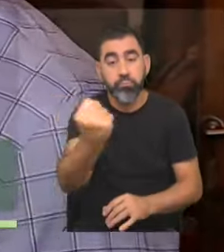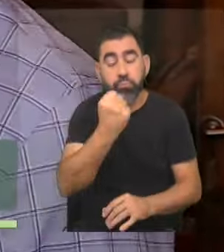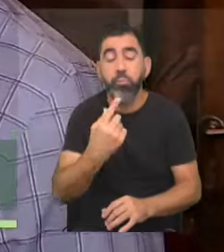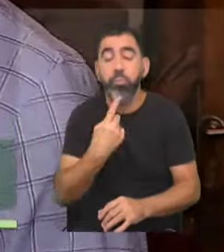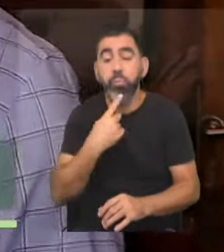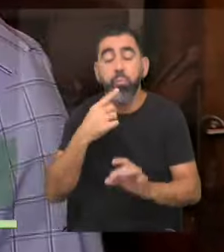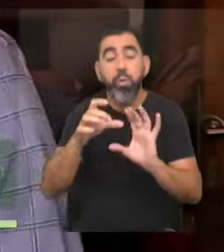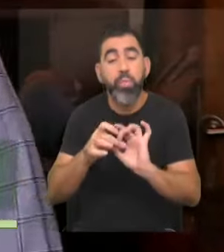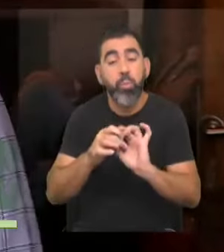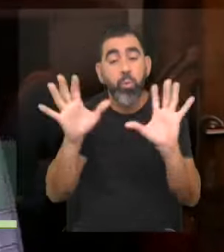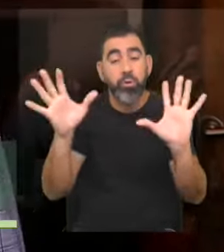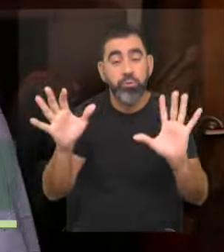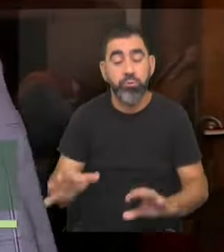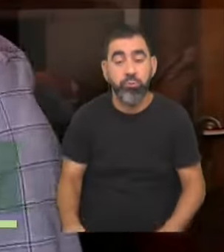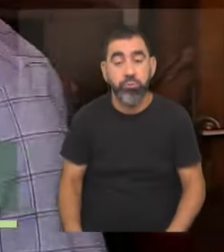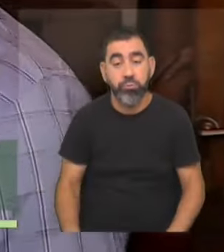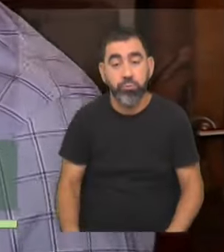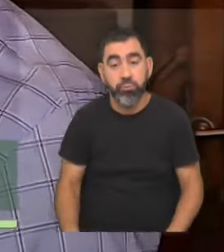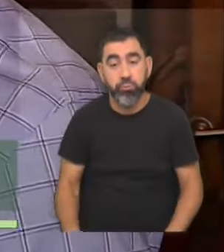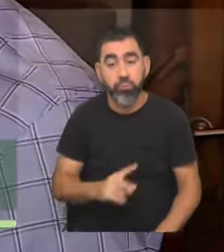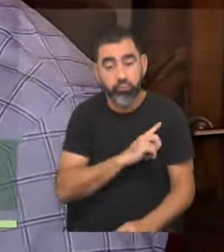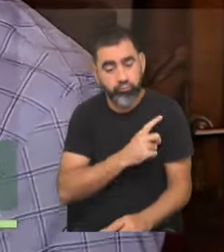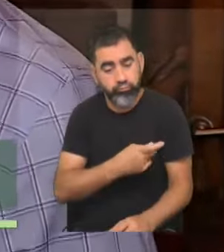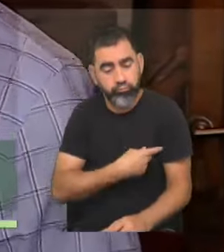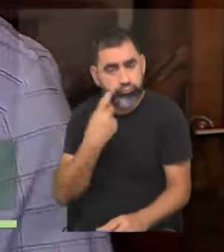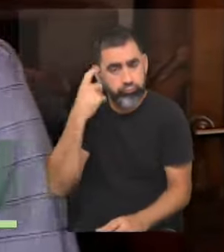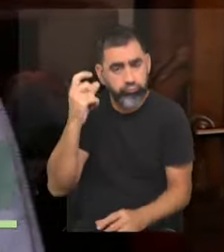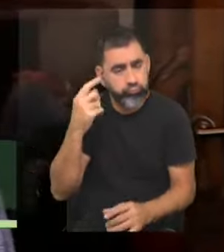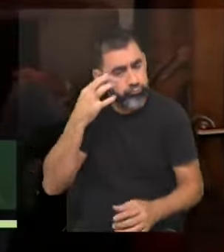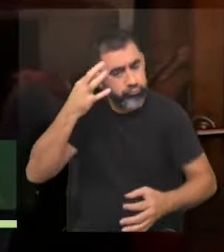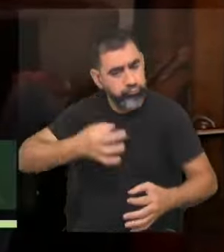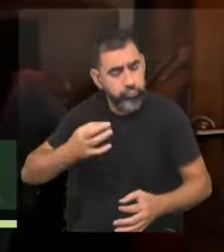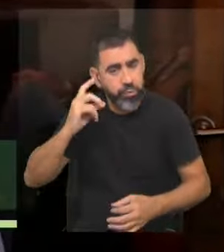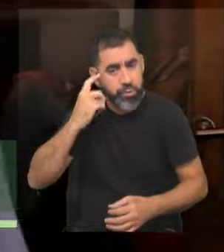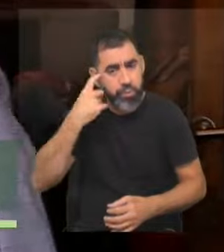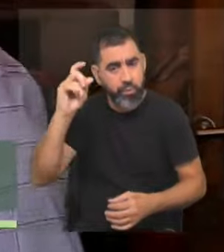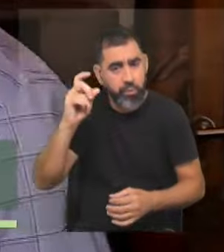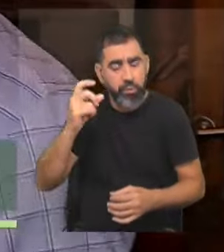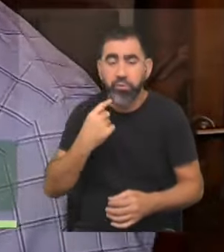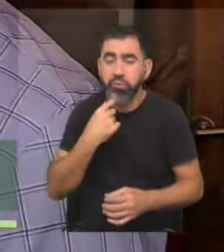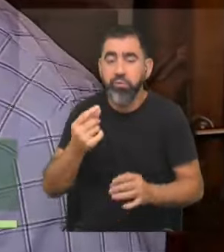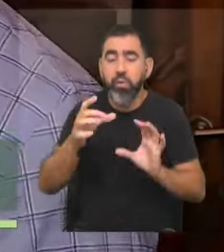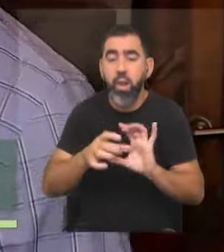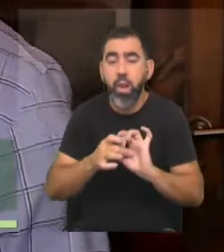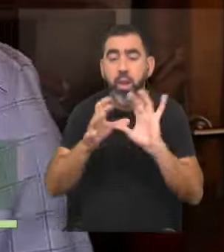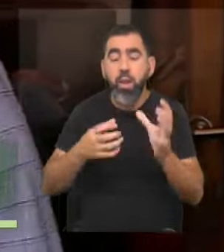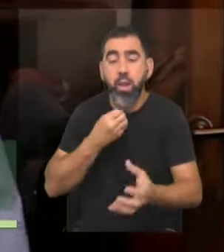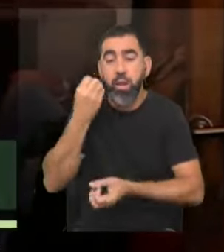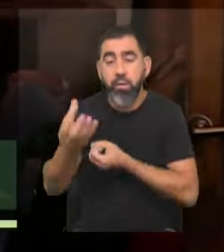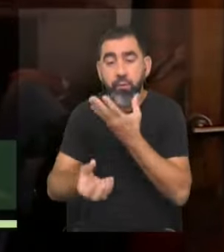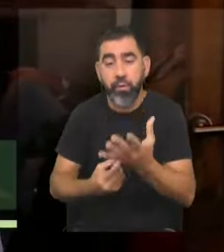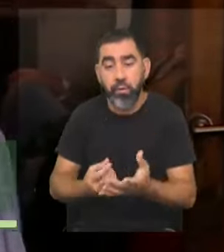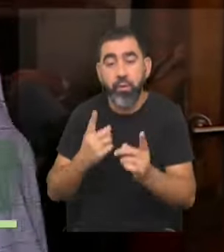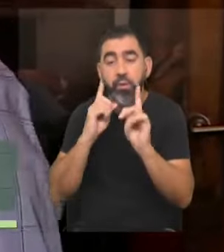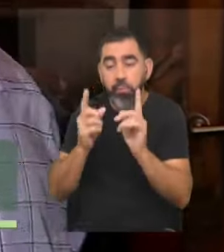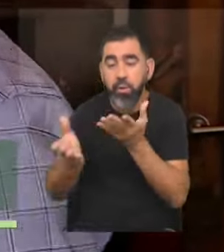política y y uno ser fuerte en sus ideas uno estar convencido con sus ideas eso nutra la libertad de expresión eso nutra un